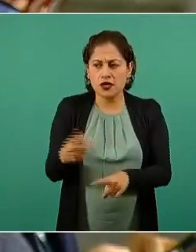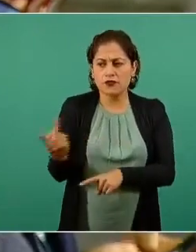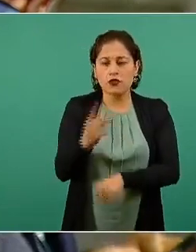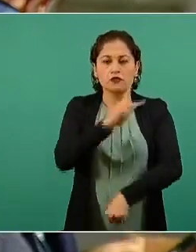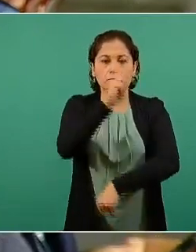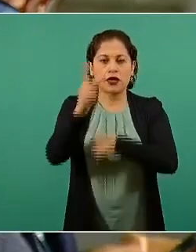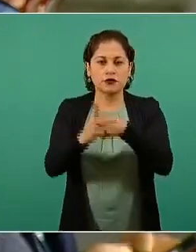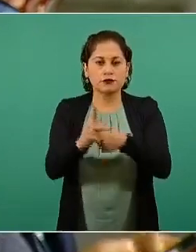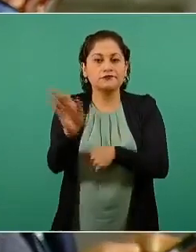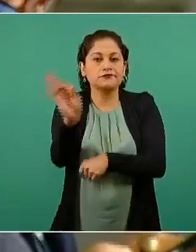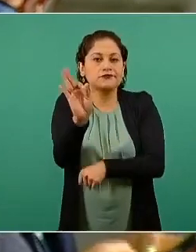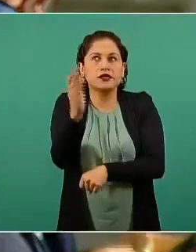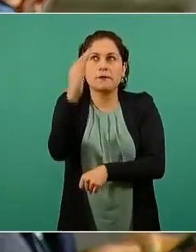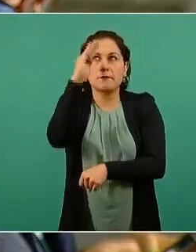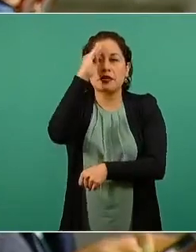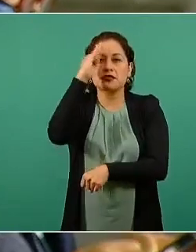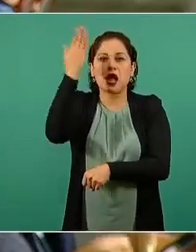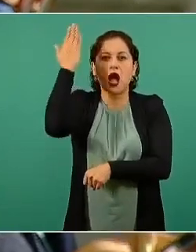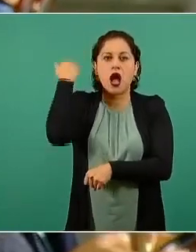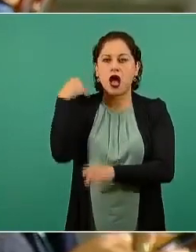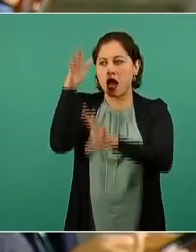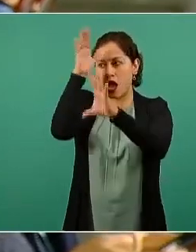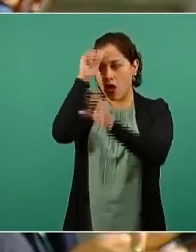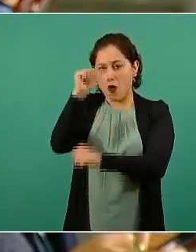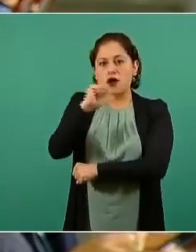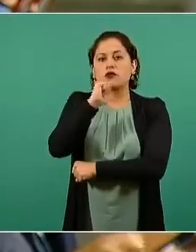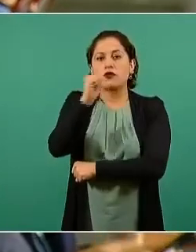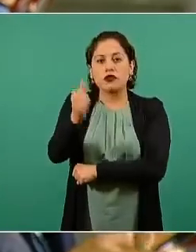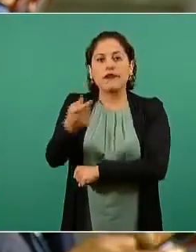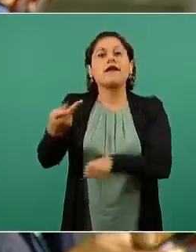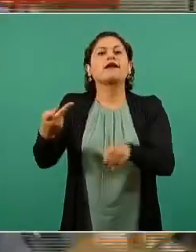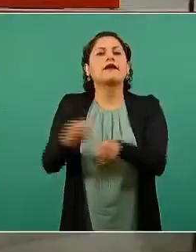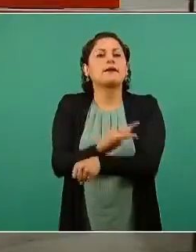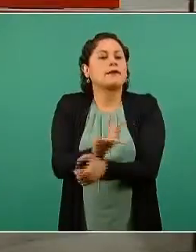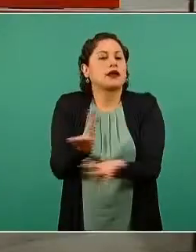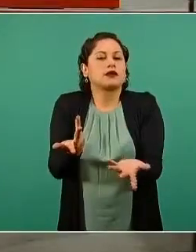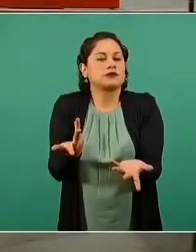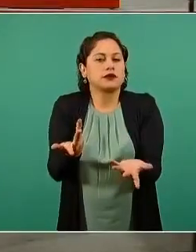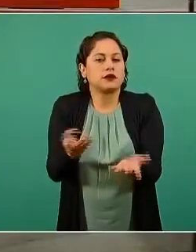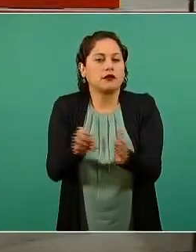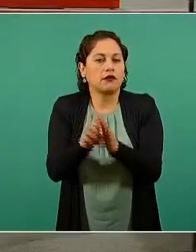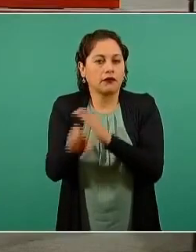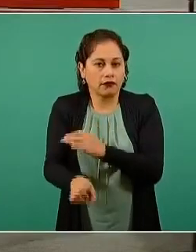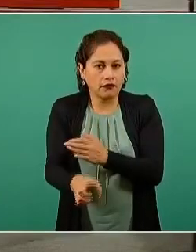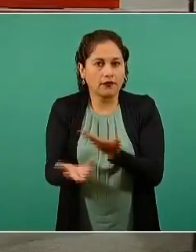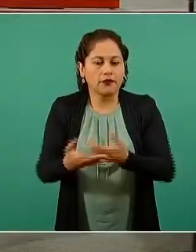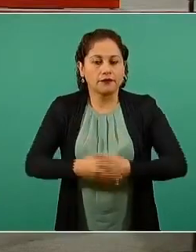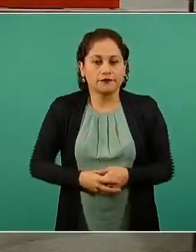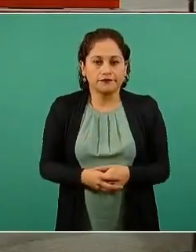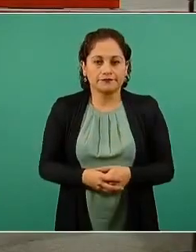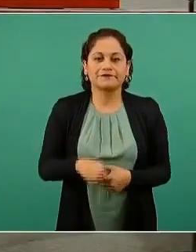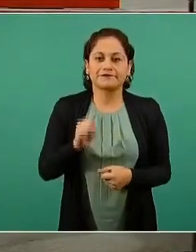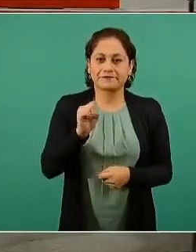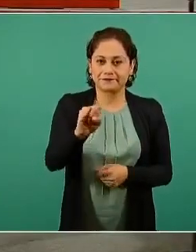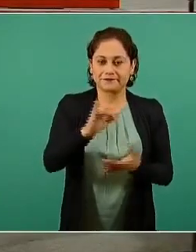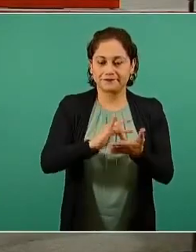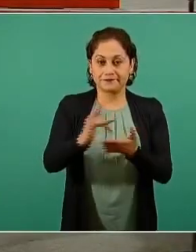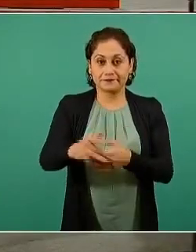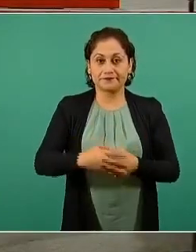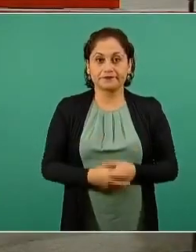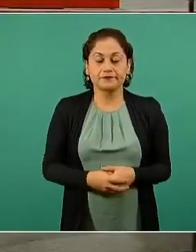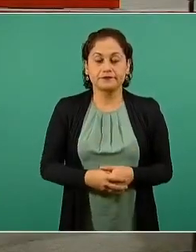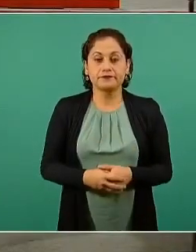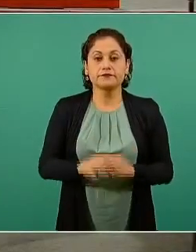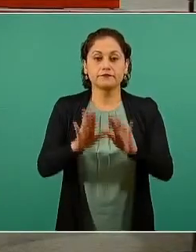al no haber comprometido este acuerdo entre particulares? Gracias. Gracias. Yo